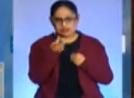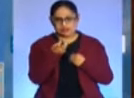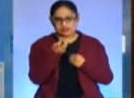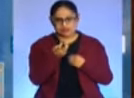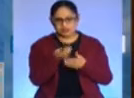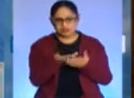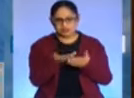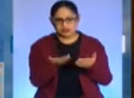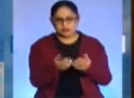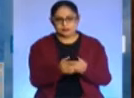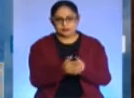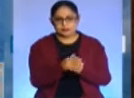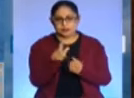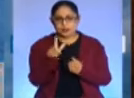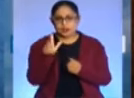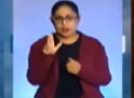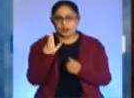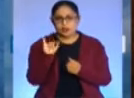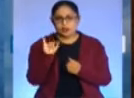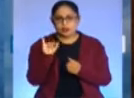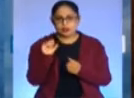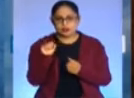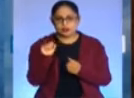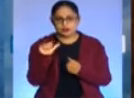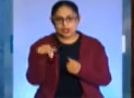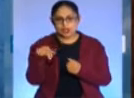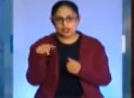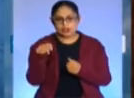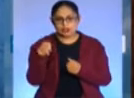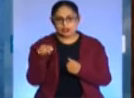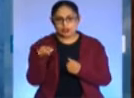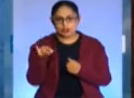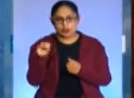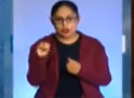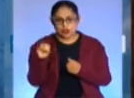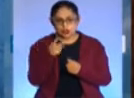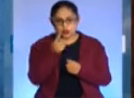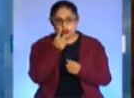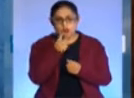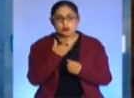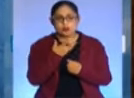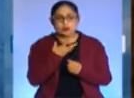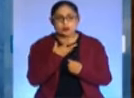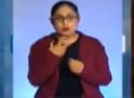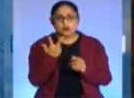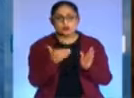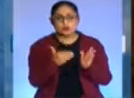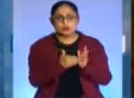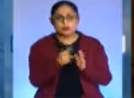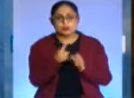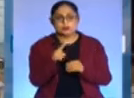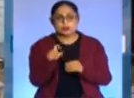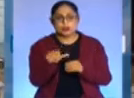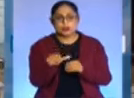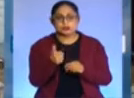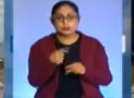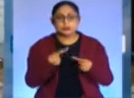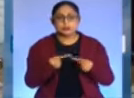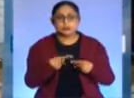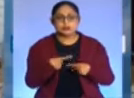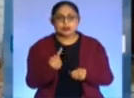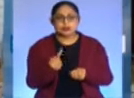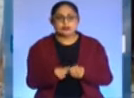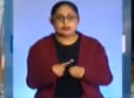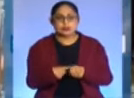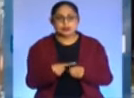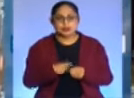en este momento, ¿no? Luis Antonio Cortés destacó que en lo que va del año en Michoacán hay 8,611 personas que viven con VIH,